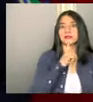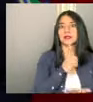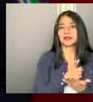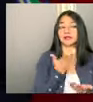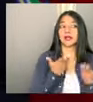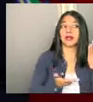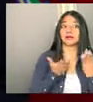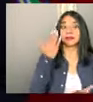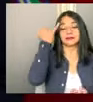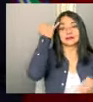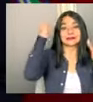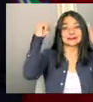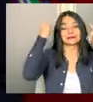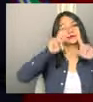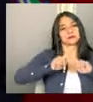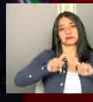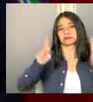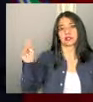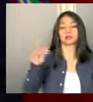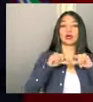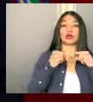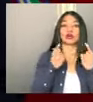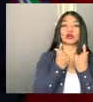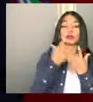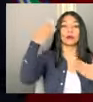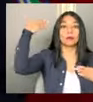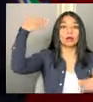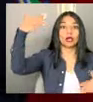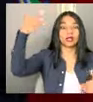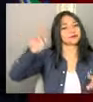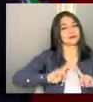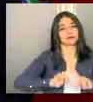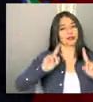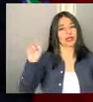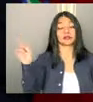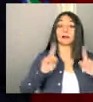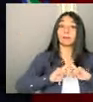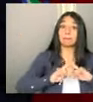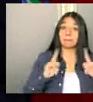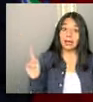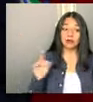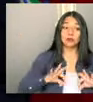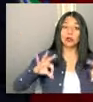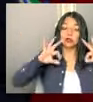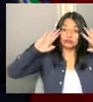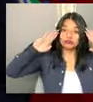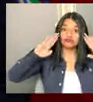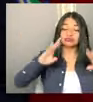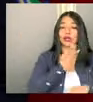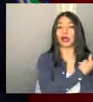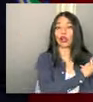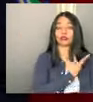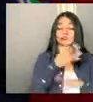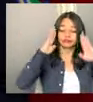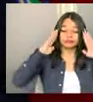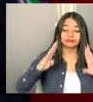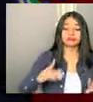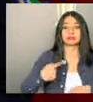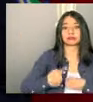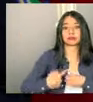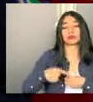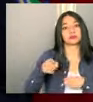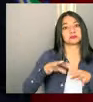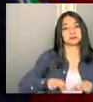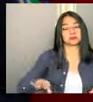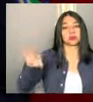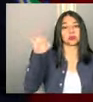misma posición ideológica, pero tenemos una convicción, que es Quito, y eso nos mueve y eso nos va a estar